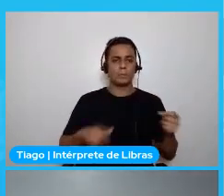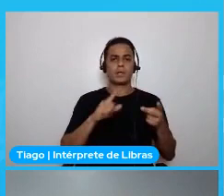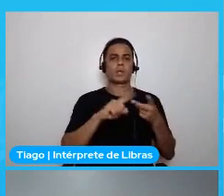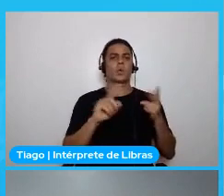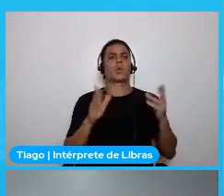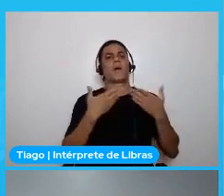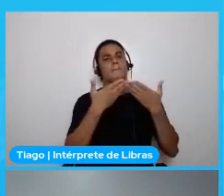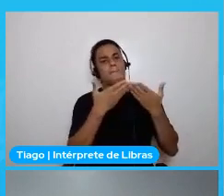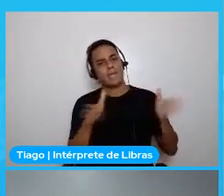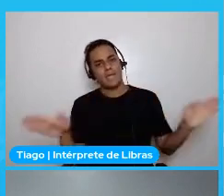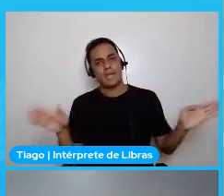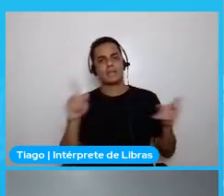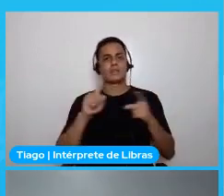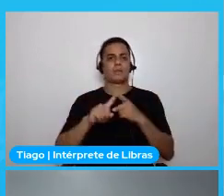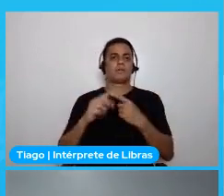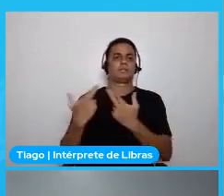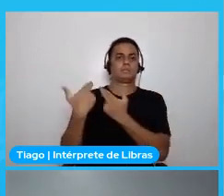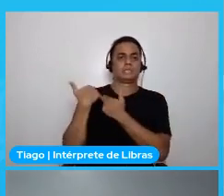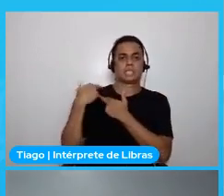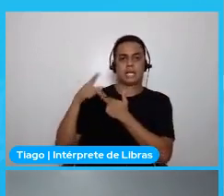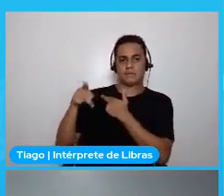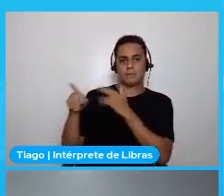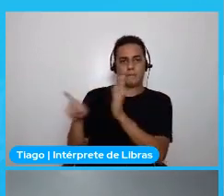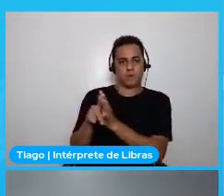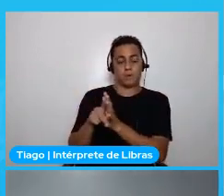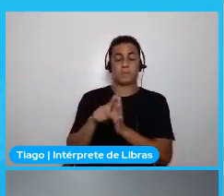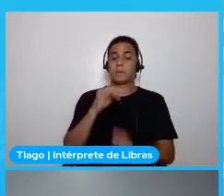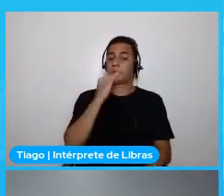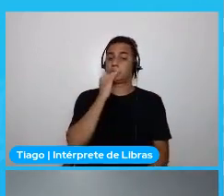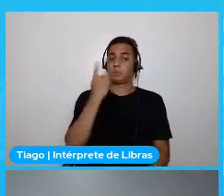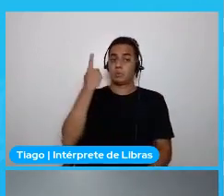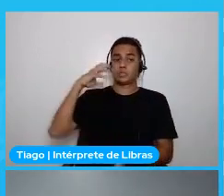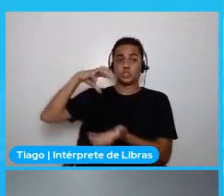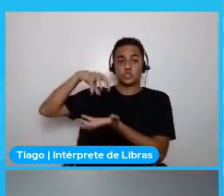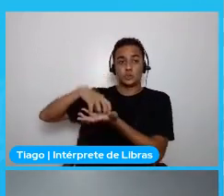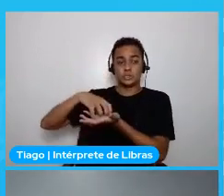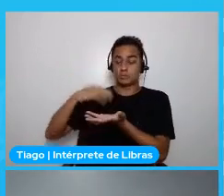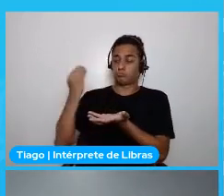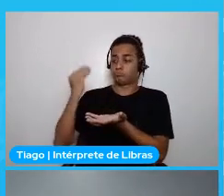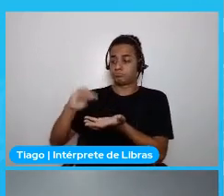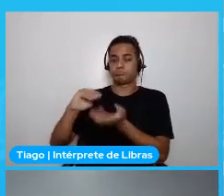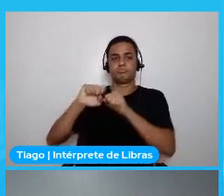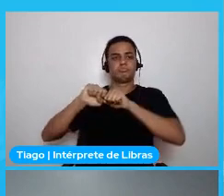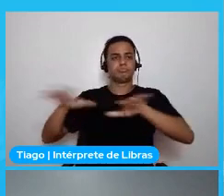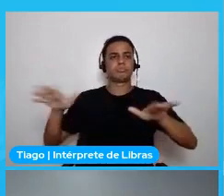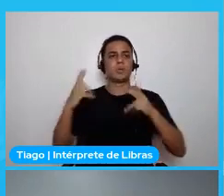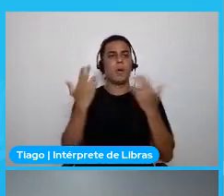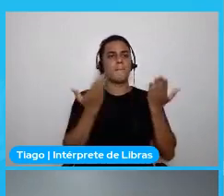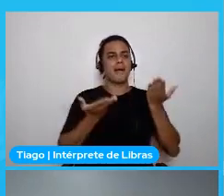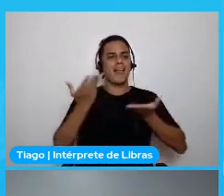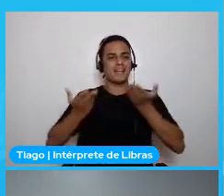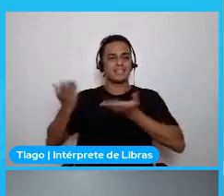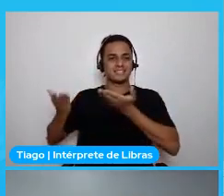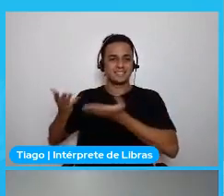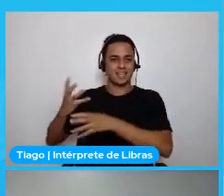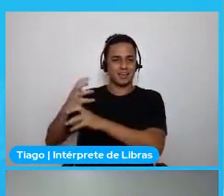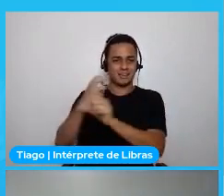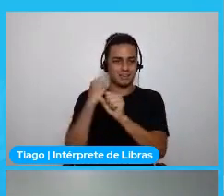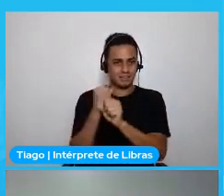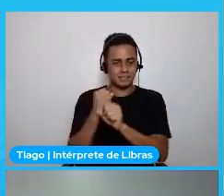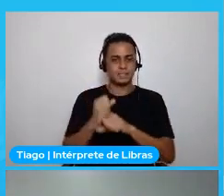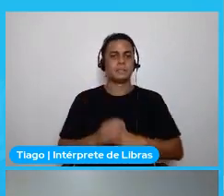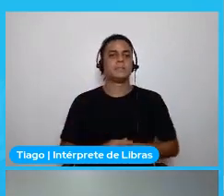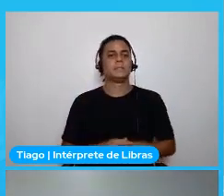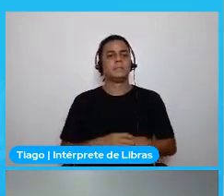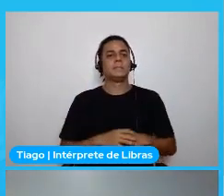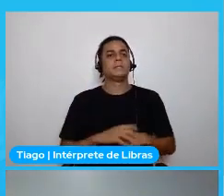Datos públicos es lo que cualquier institución pone en internet como un balance, son datos públicos. Datos